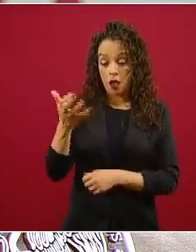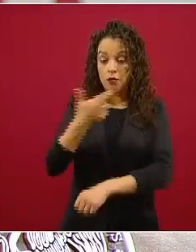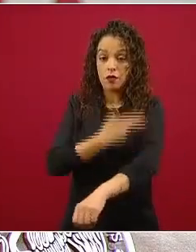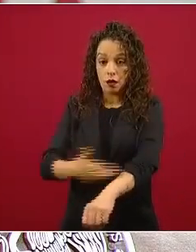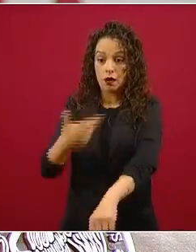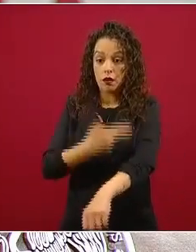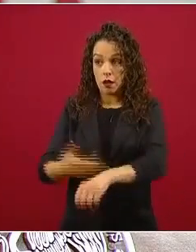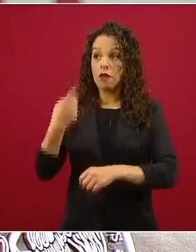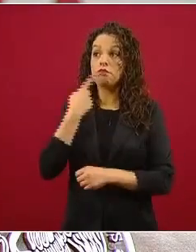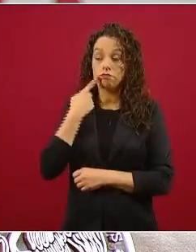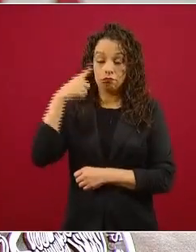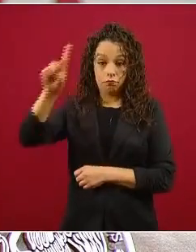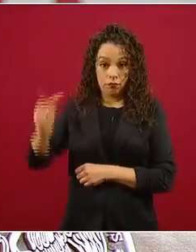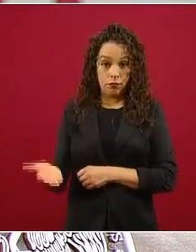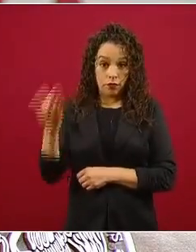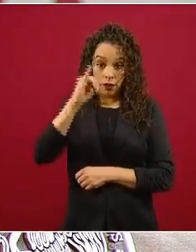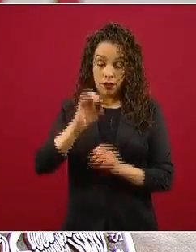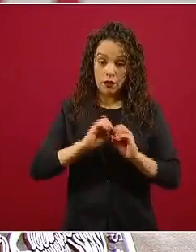porque tenemos que